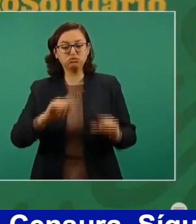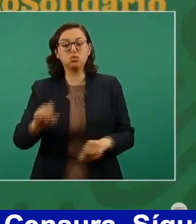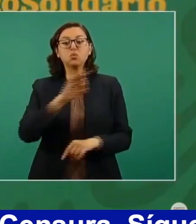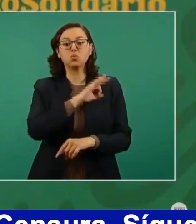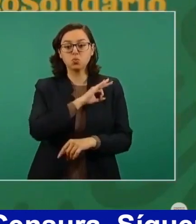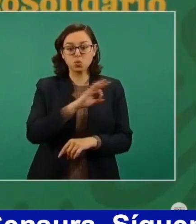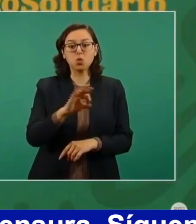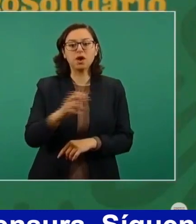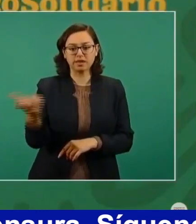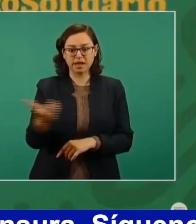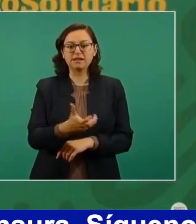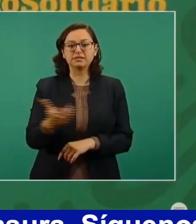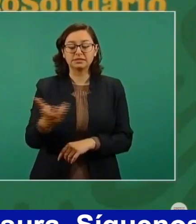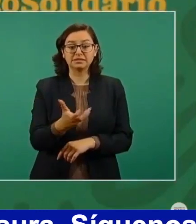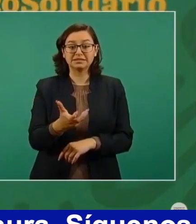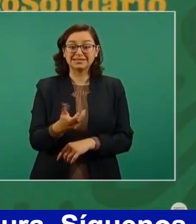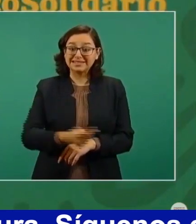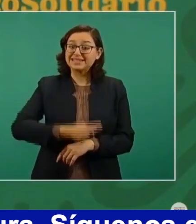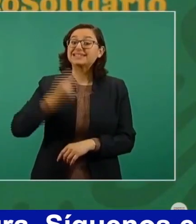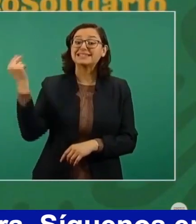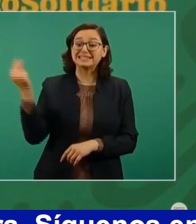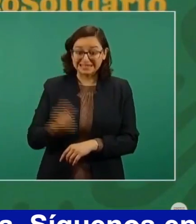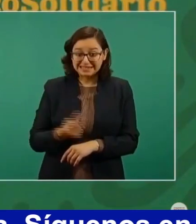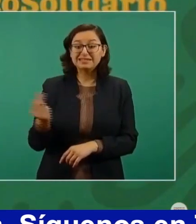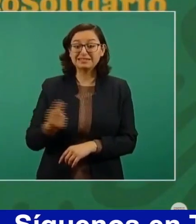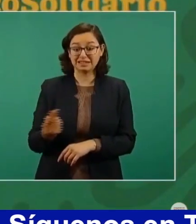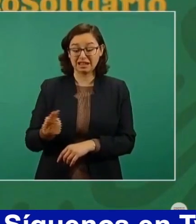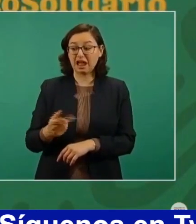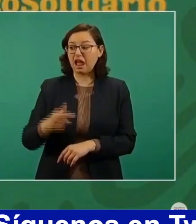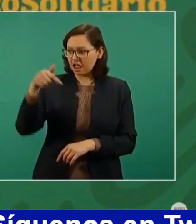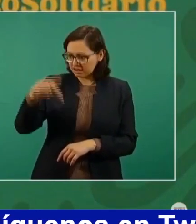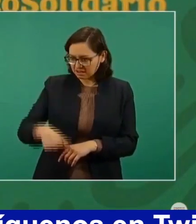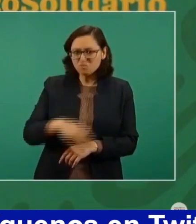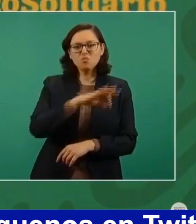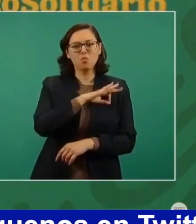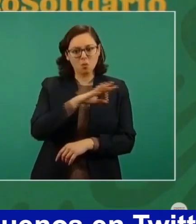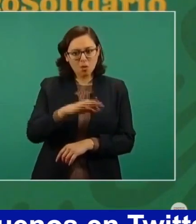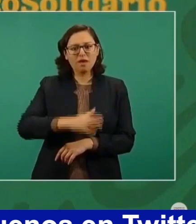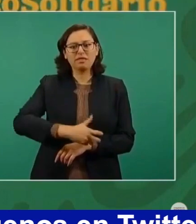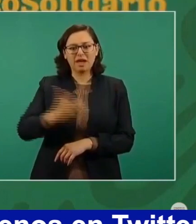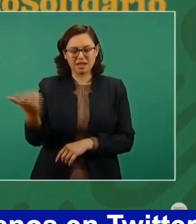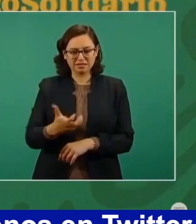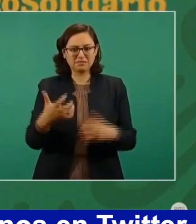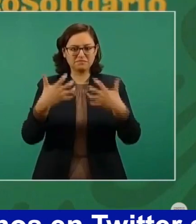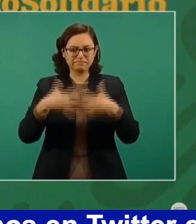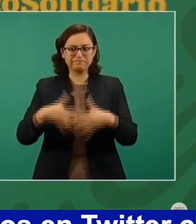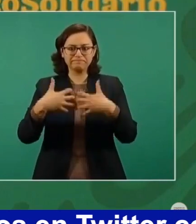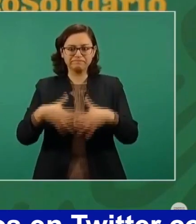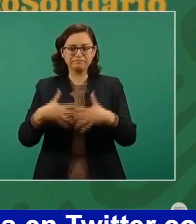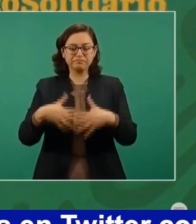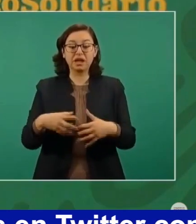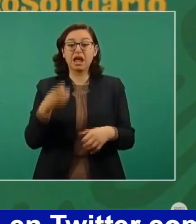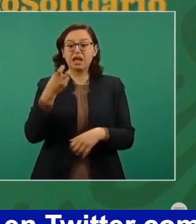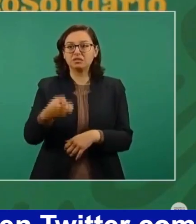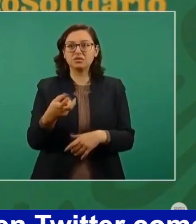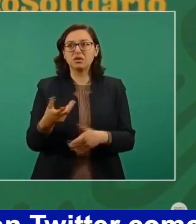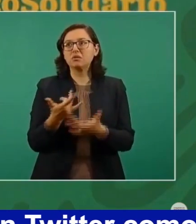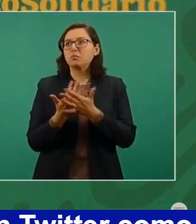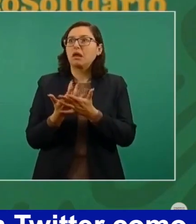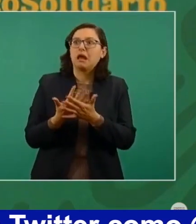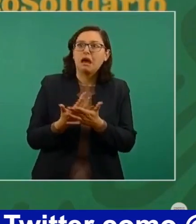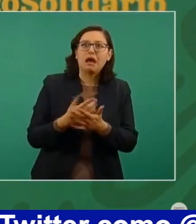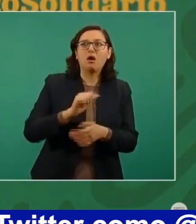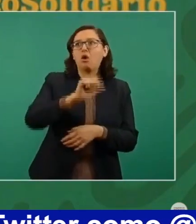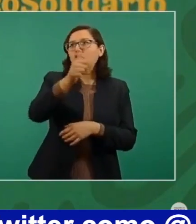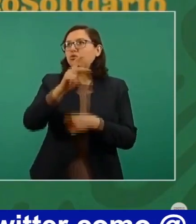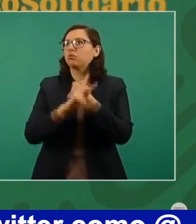que producir cada vez más y mejor y reducir su vulnerabilidad frente al exterior en